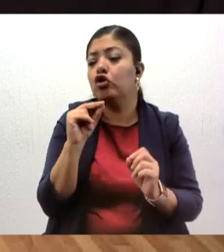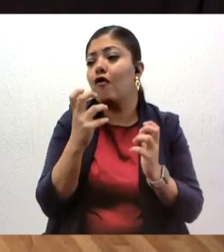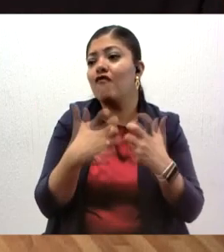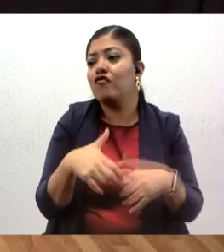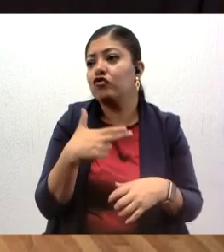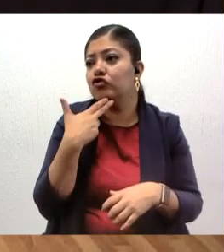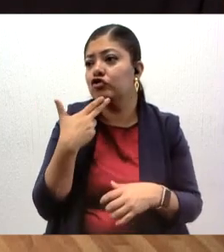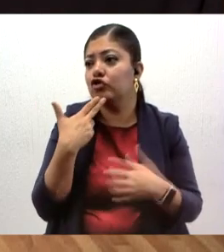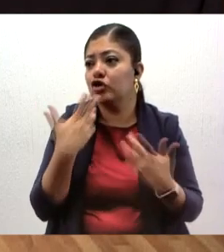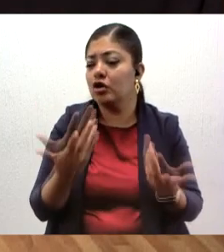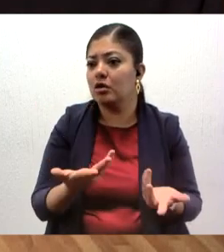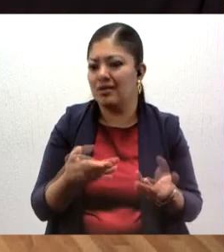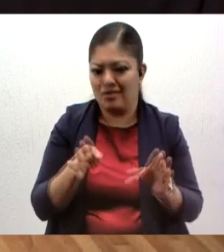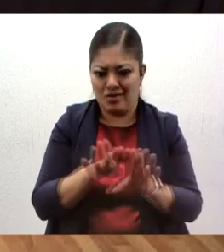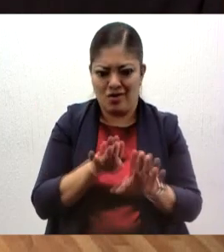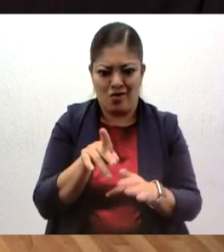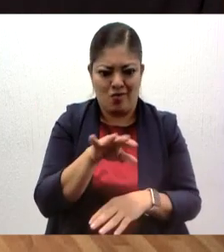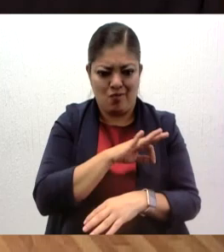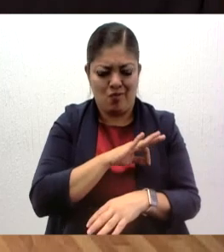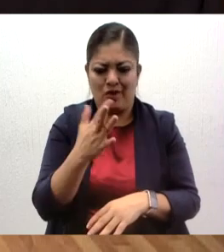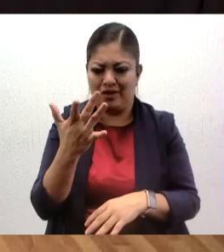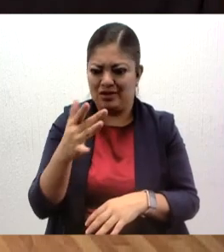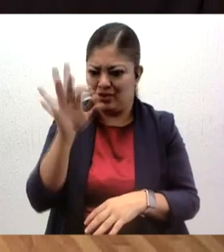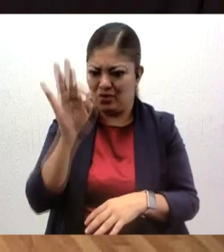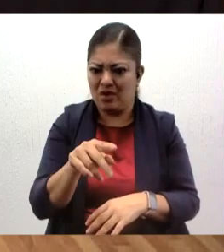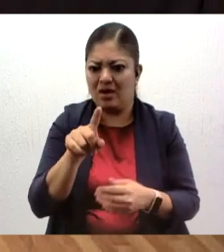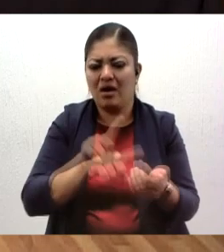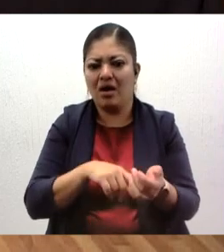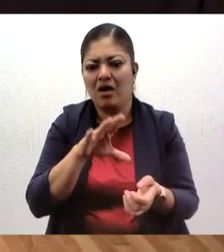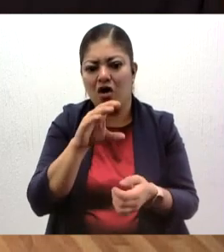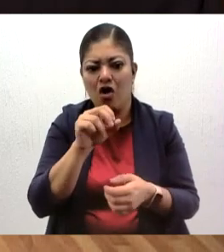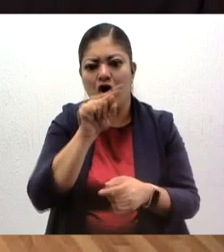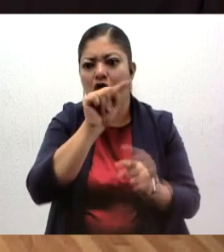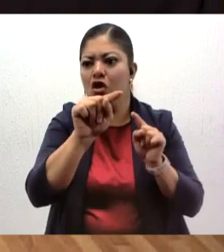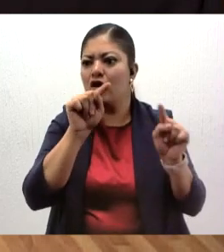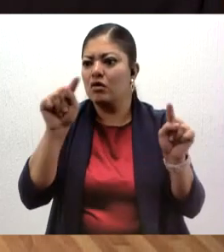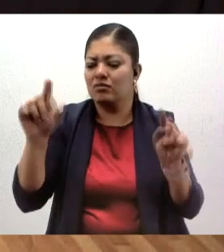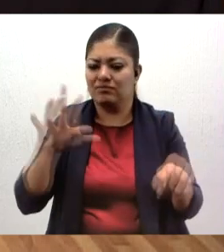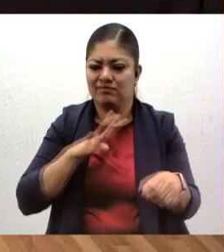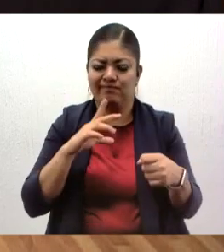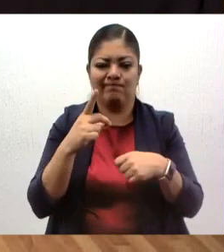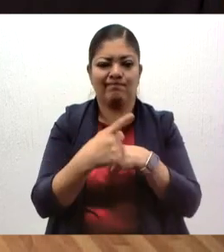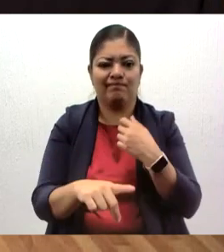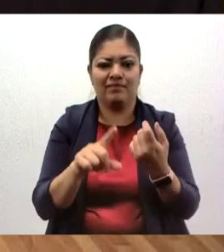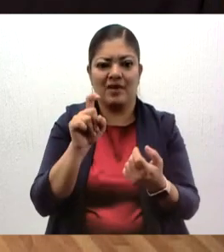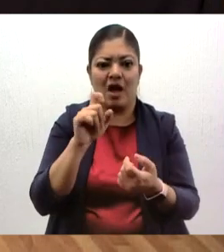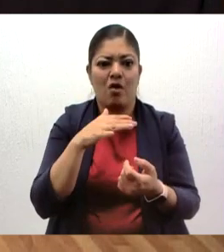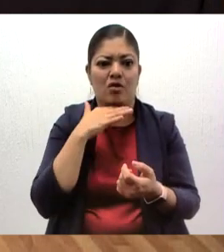dé respuesta mínimo al 50% de las colonias que se han visto afectadas con el agua